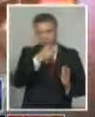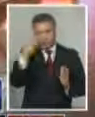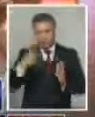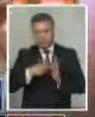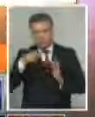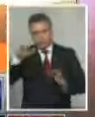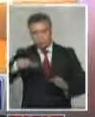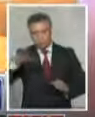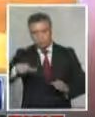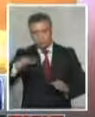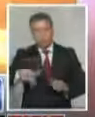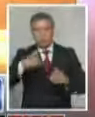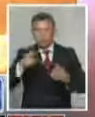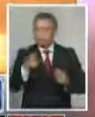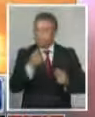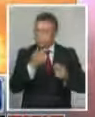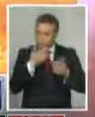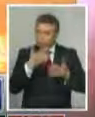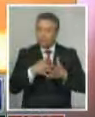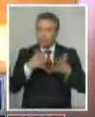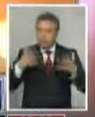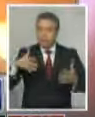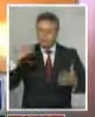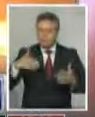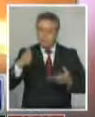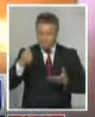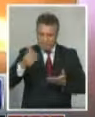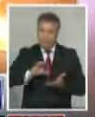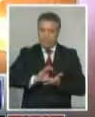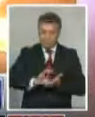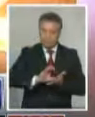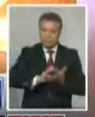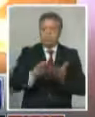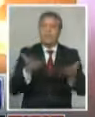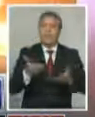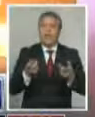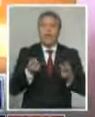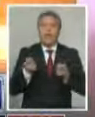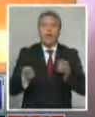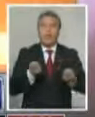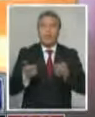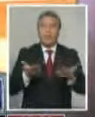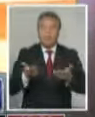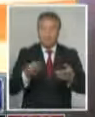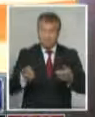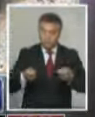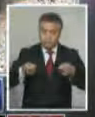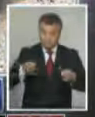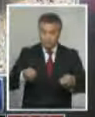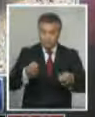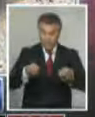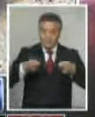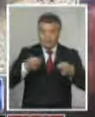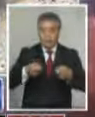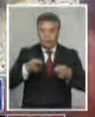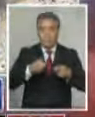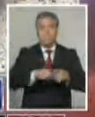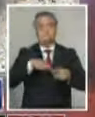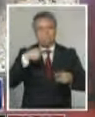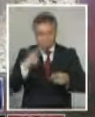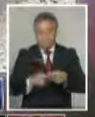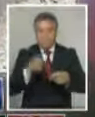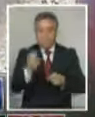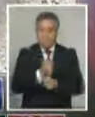decir, una cantidad muy significativa de recursos. ¿Qué es lo que genera en la economía? Inversión. Y esa inversión genera más empleo, genera